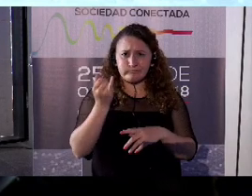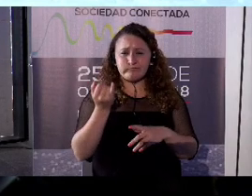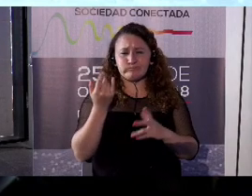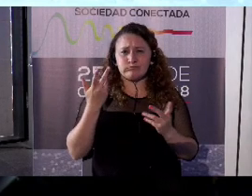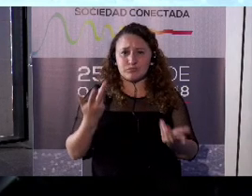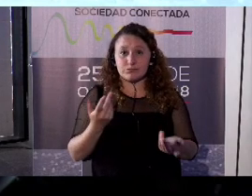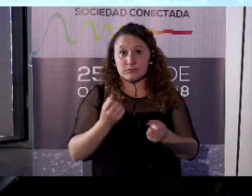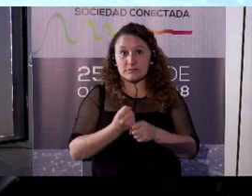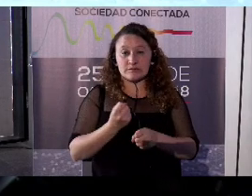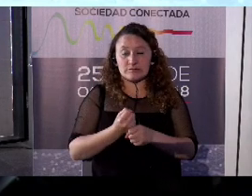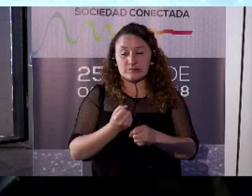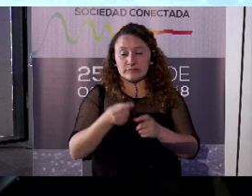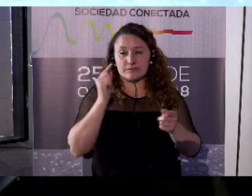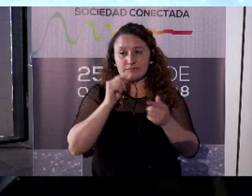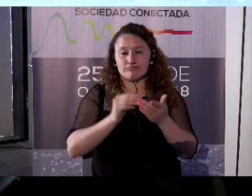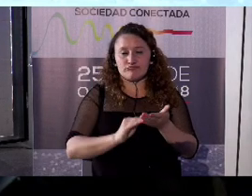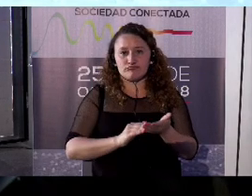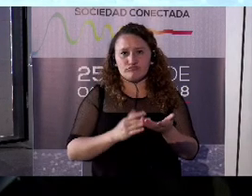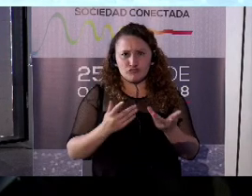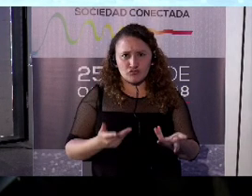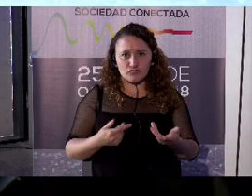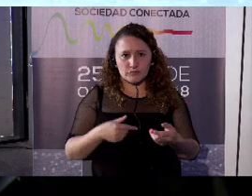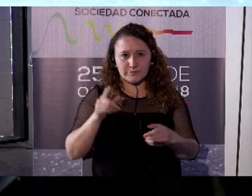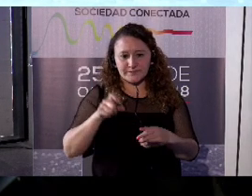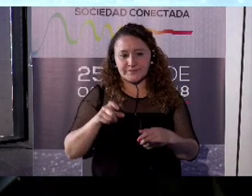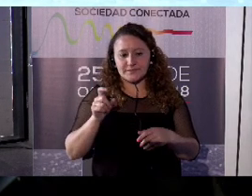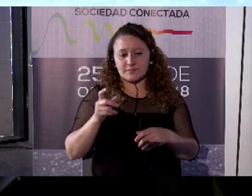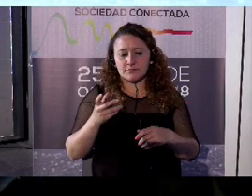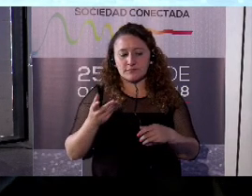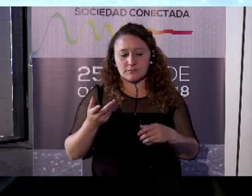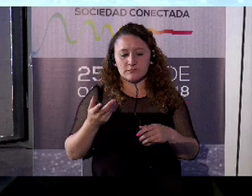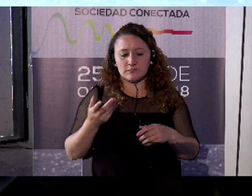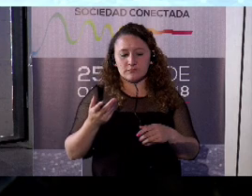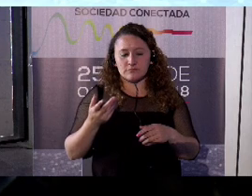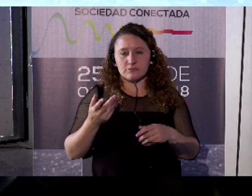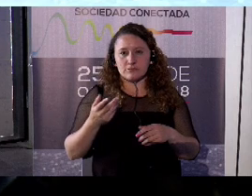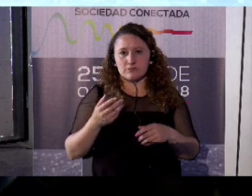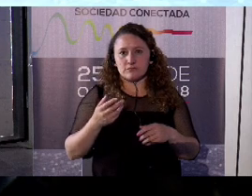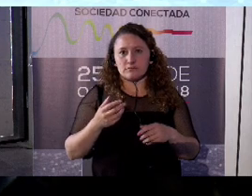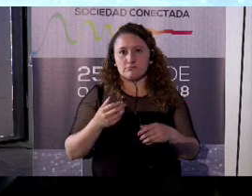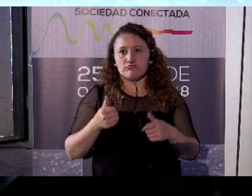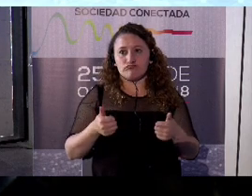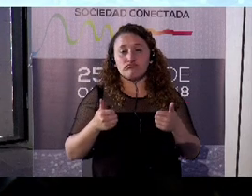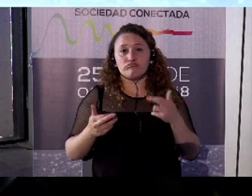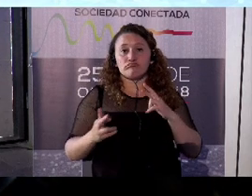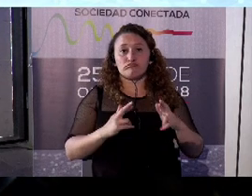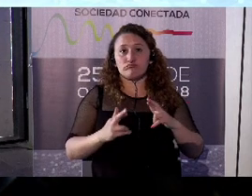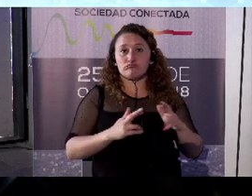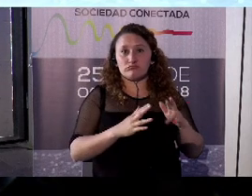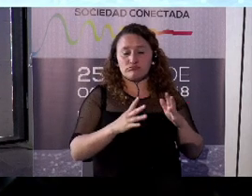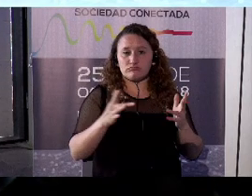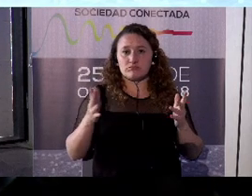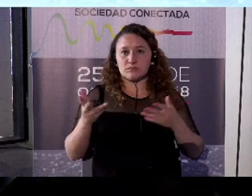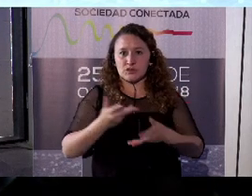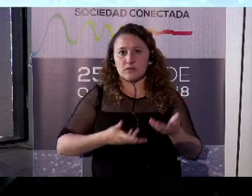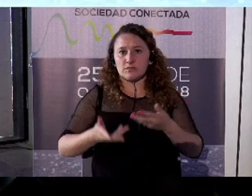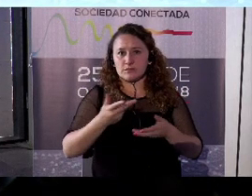este problema necesitamos tener un buen mecanismo para compartir espectro